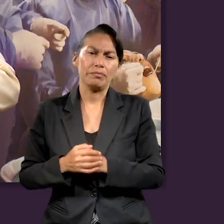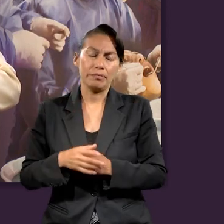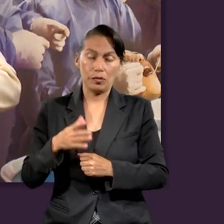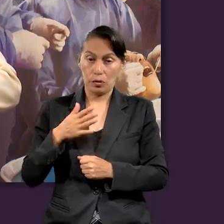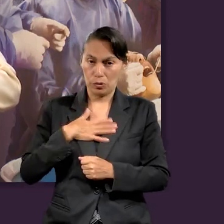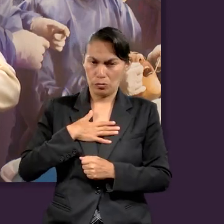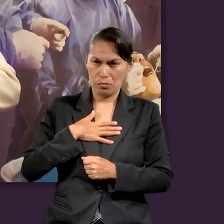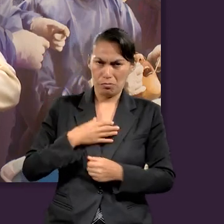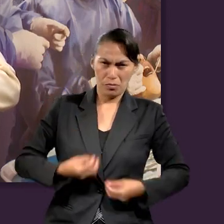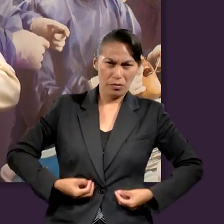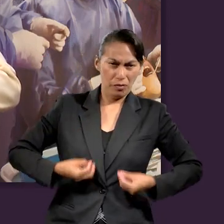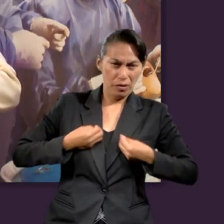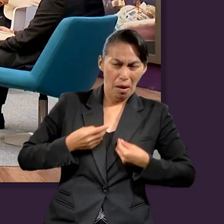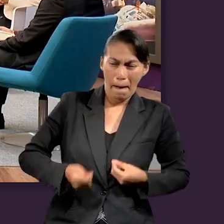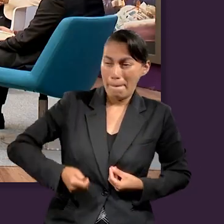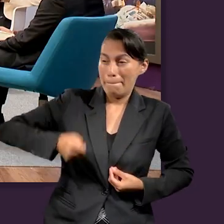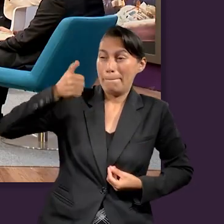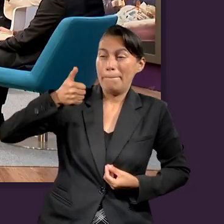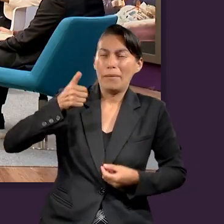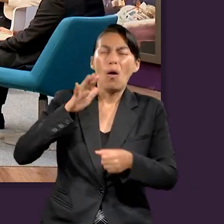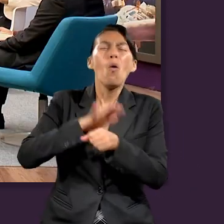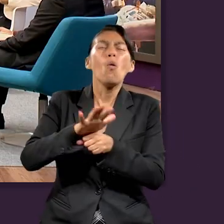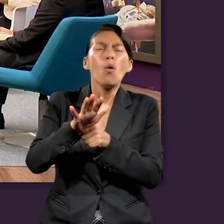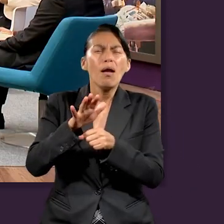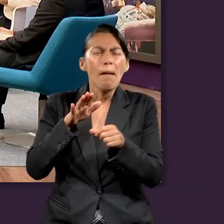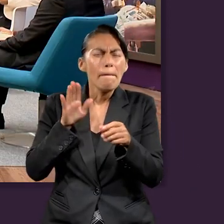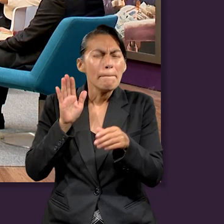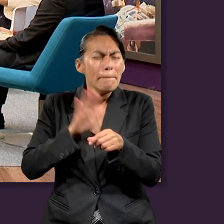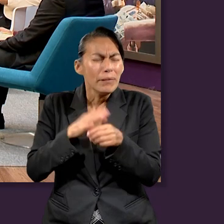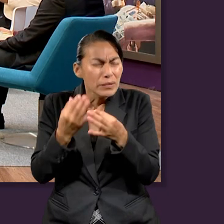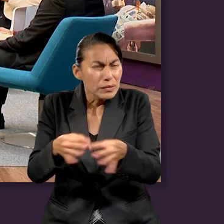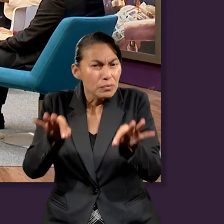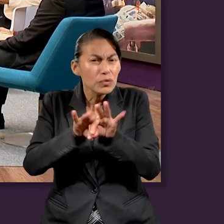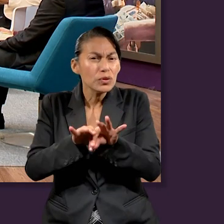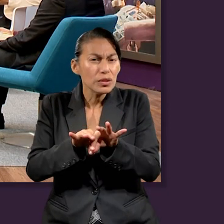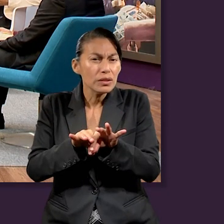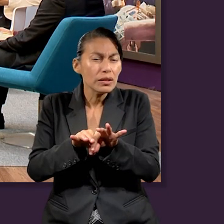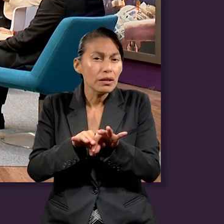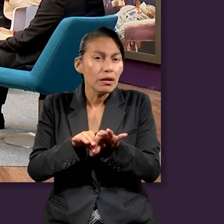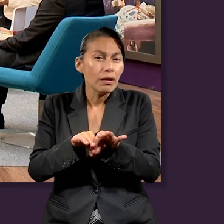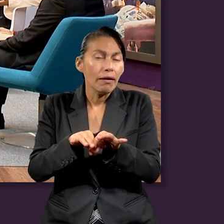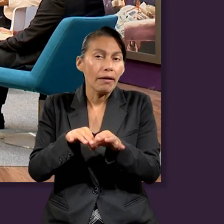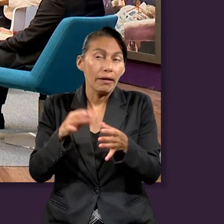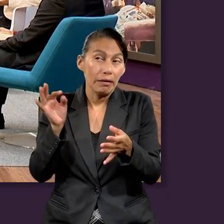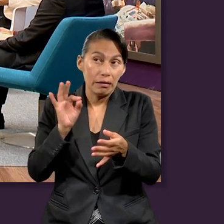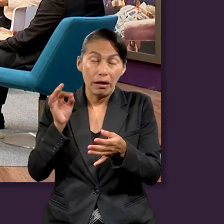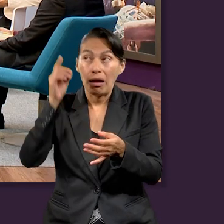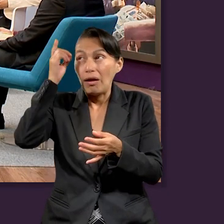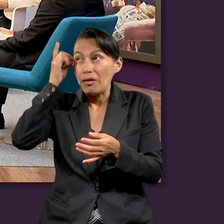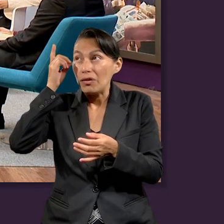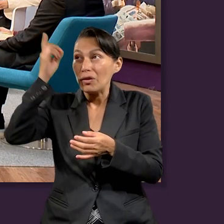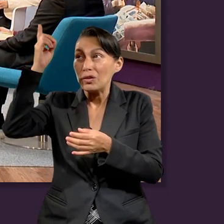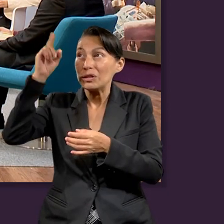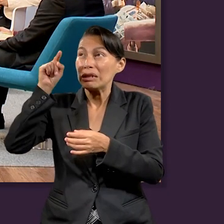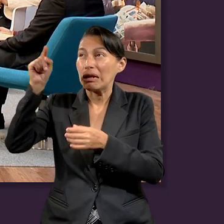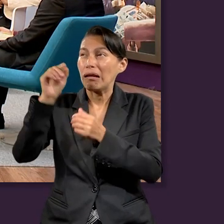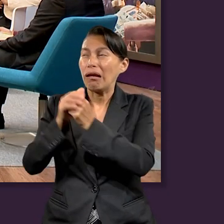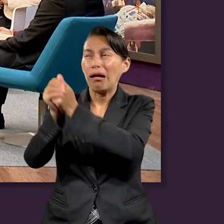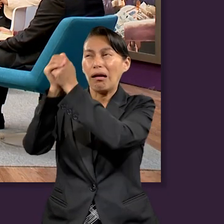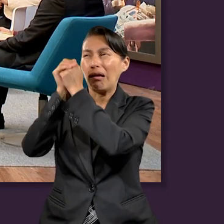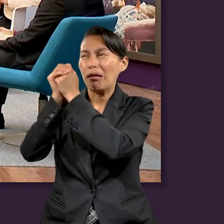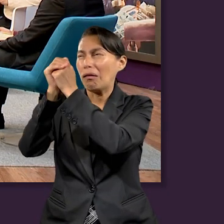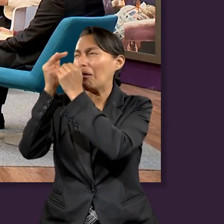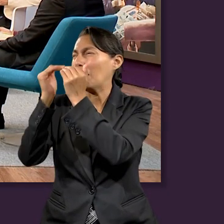primer lugar en nuestra vida? ¿no será que nosotros también queremos ser semejantes a aquel Dios al que vamos a estar adorando?